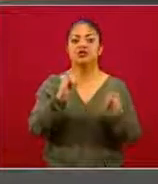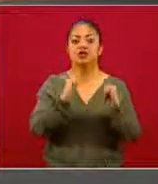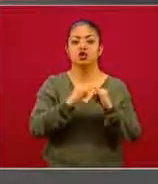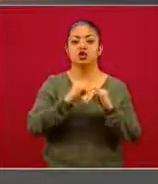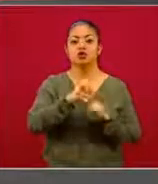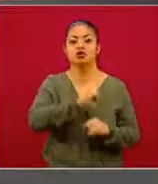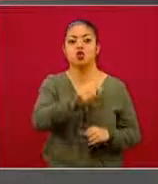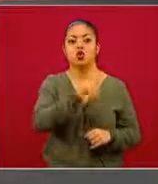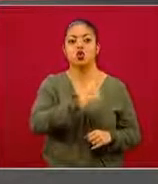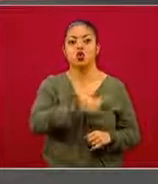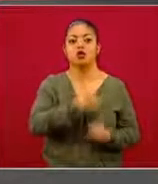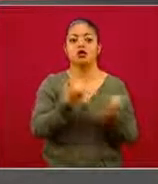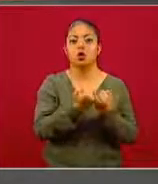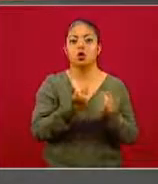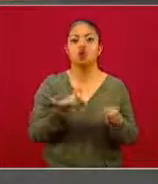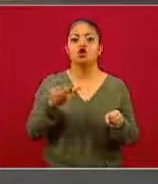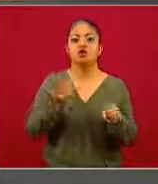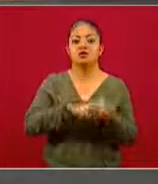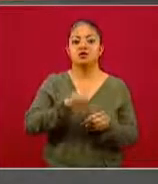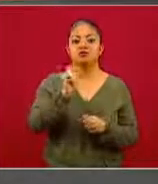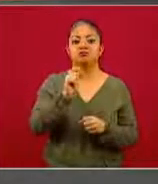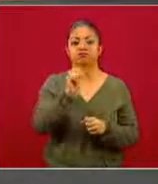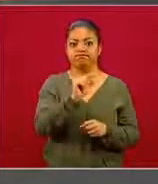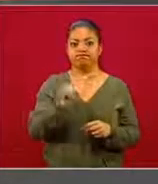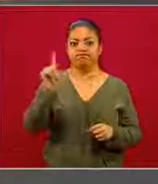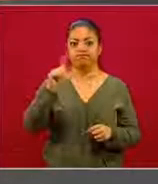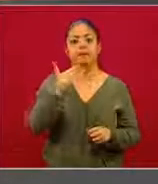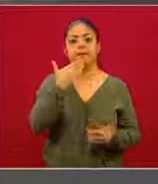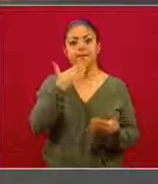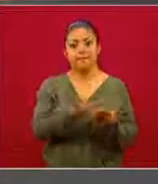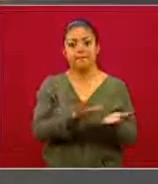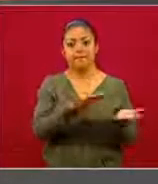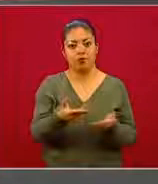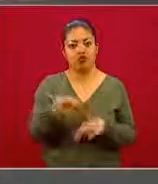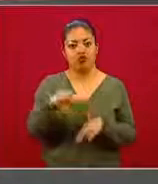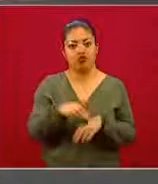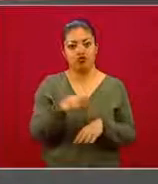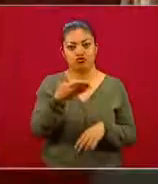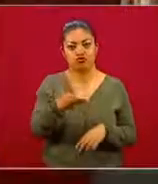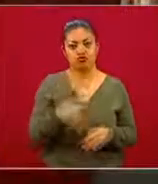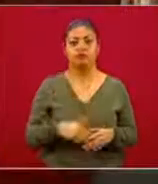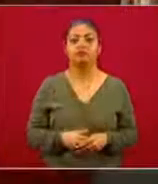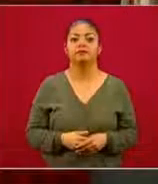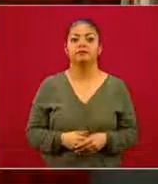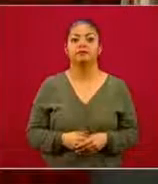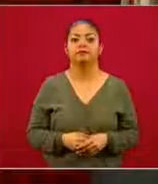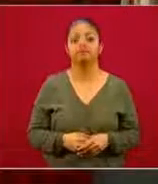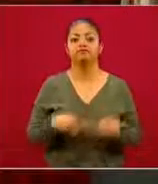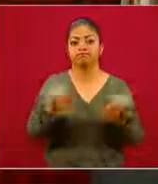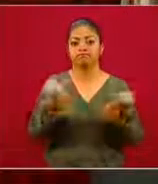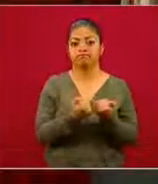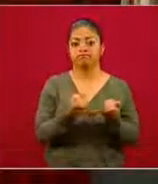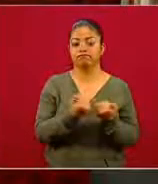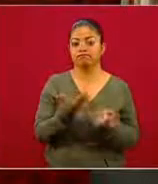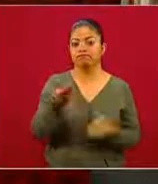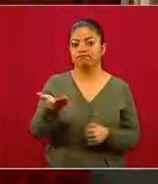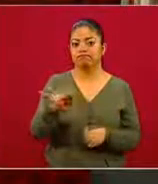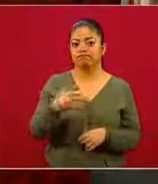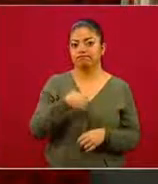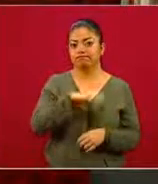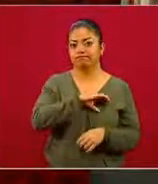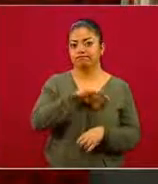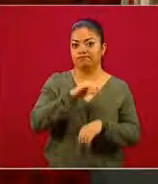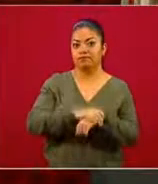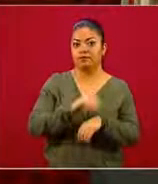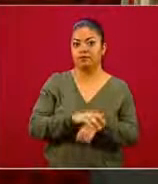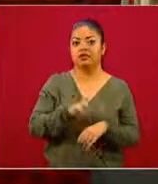and y coordinator hospitales for health de alta institutes especialidad. in Mexico, Bienvenido, as well as doctor specialty Galán. hospitals. Está Welcome, Dr. nuestro Allen. querido amigo Ricardo And